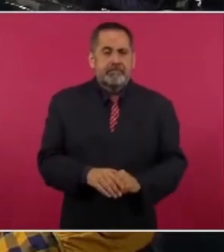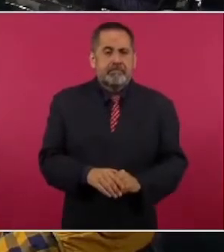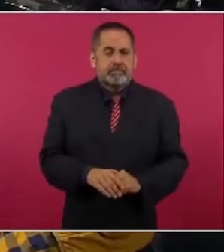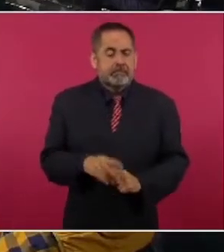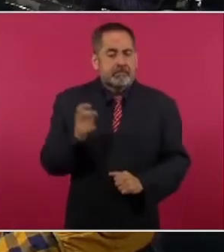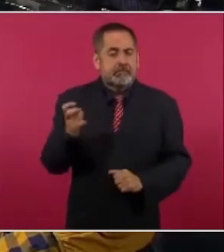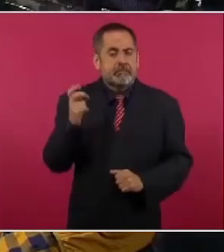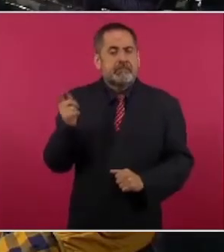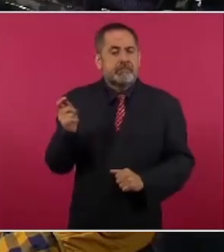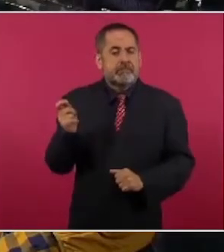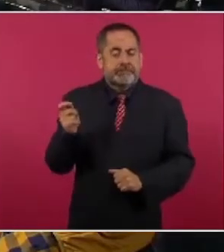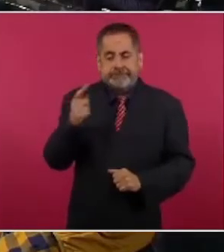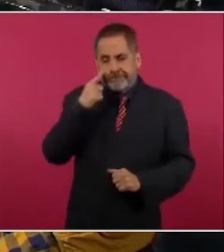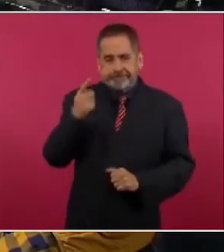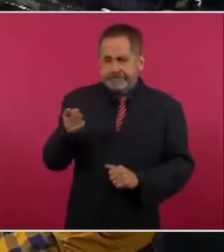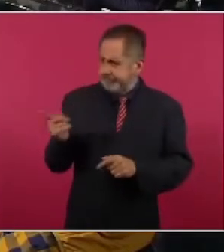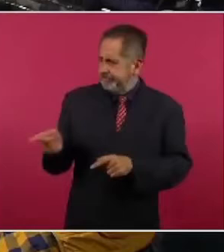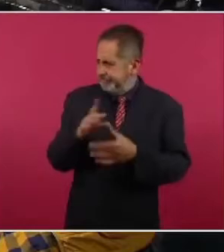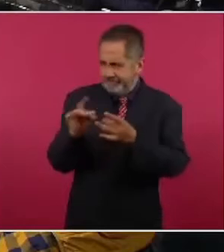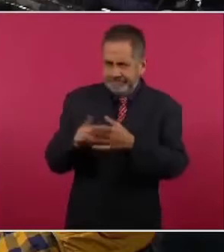Es esta la realidad. A ver.